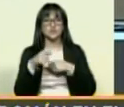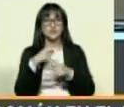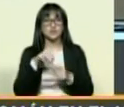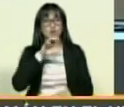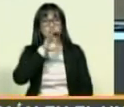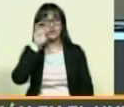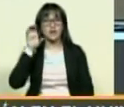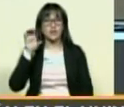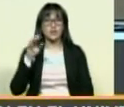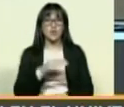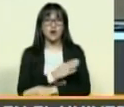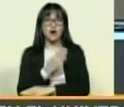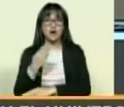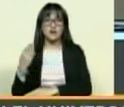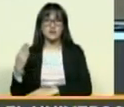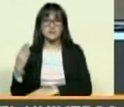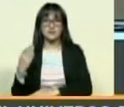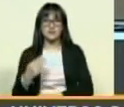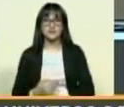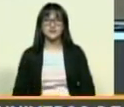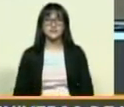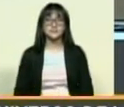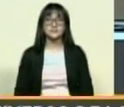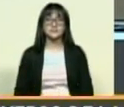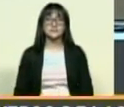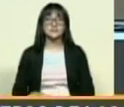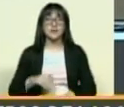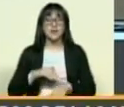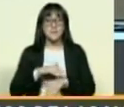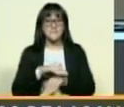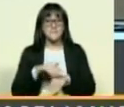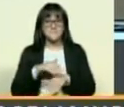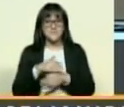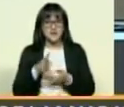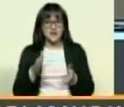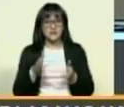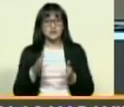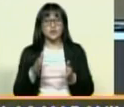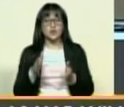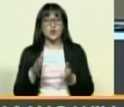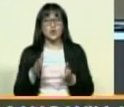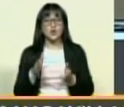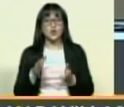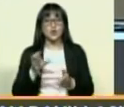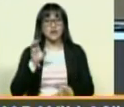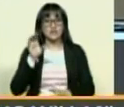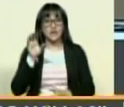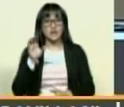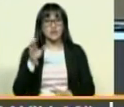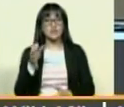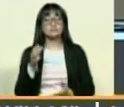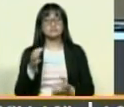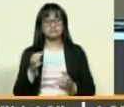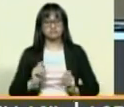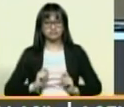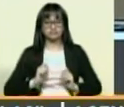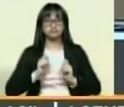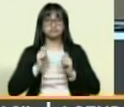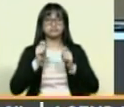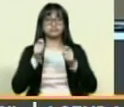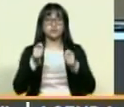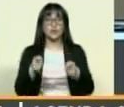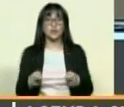pedirle al compañero ministro de Estado de Nicaragua para el Caribe que se acerque para que reciba oficialmente